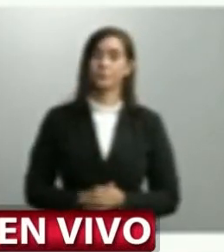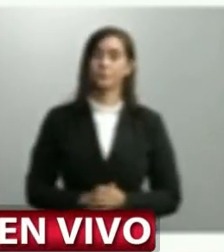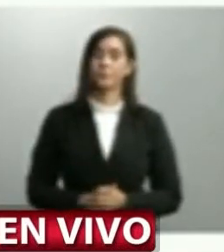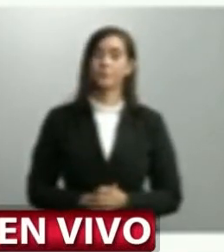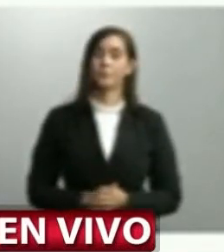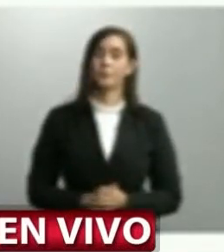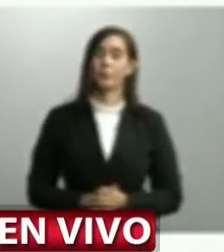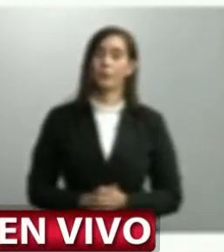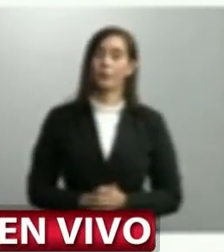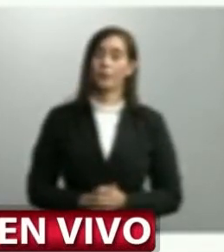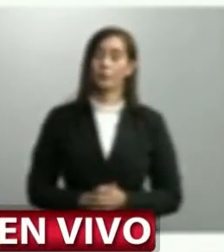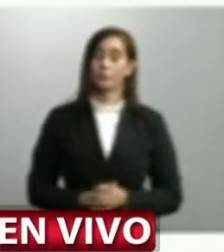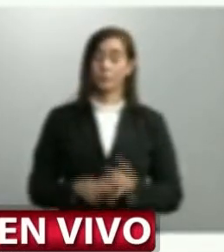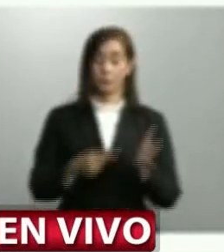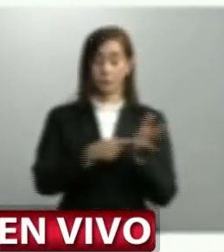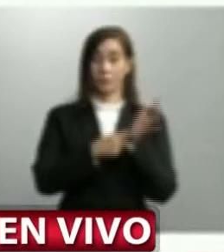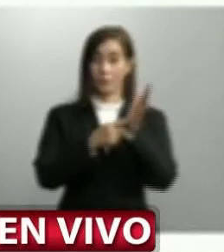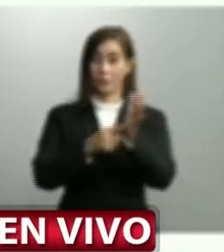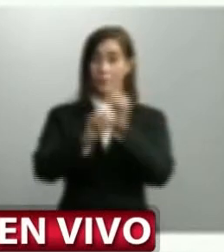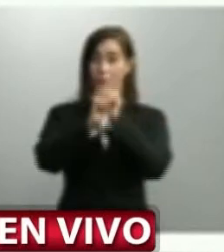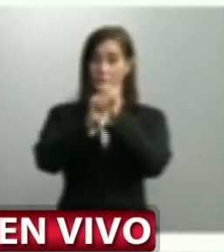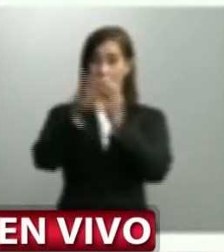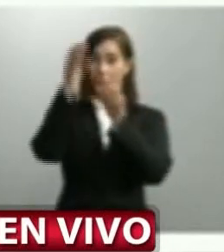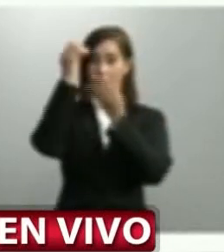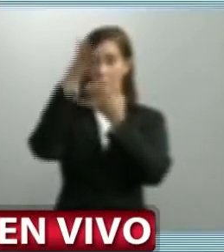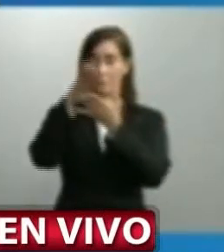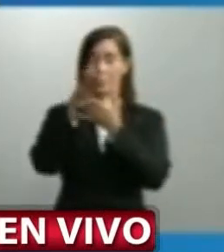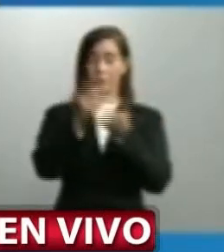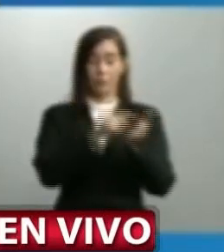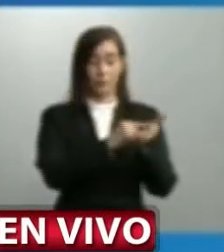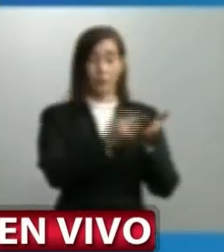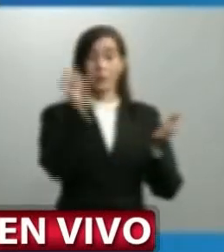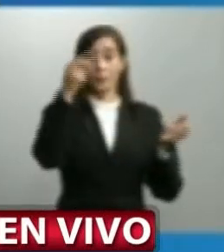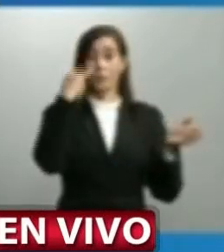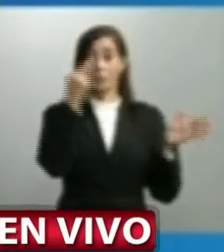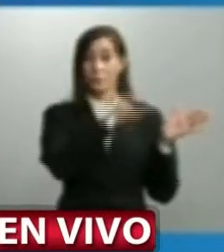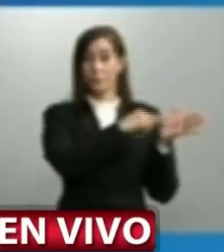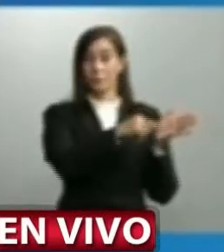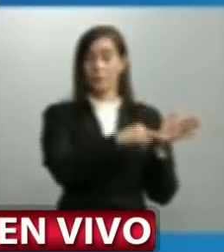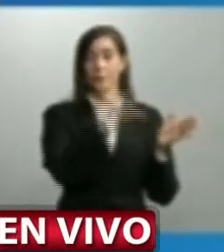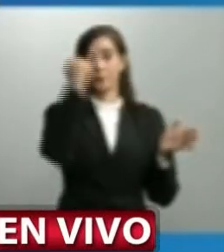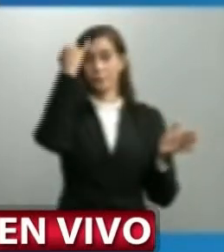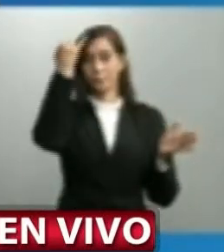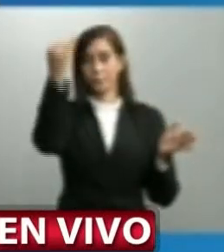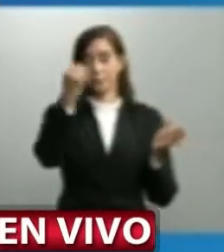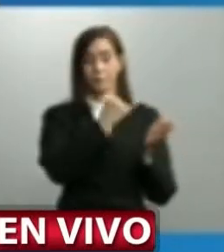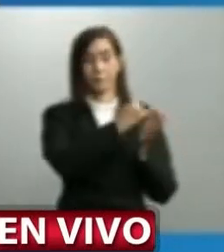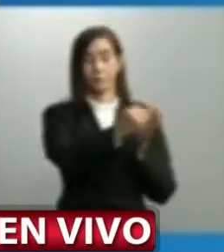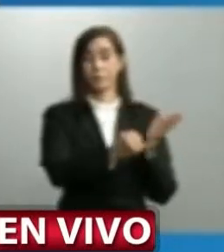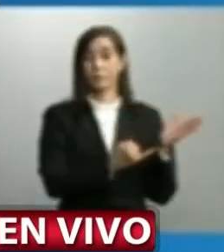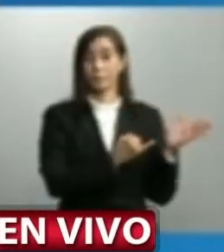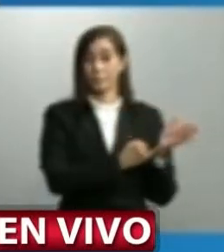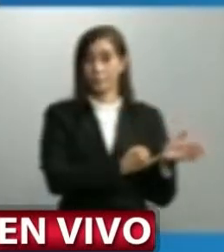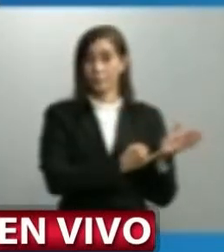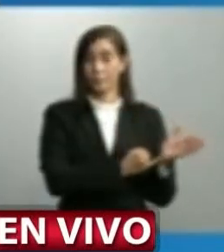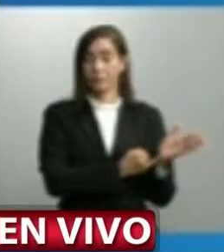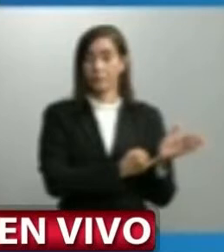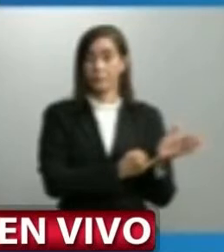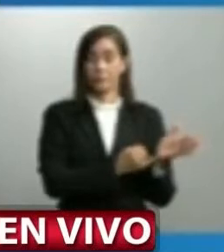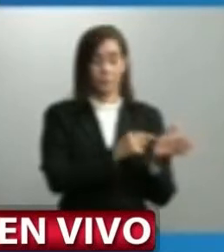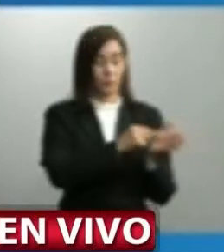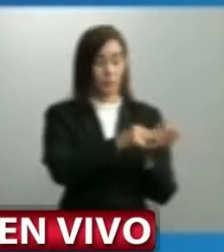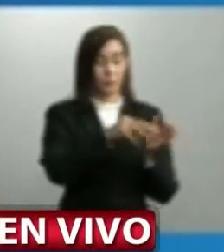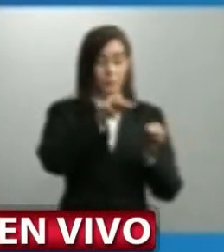indica en este boletín. Aquí están, fíjense ustedes, una idea, esta gráfica de los casos